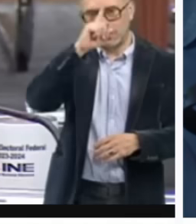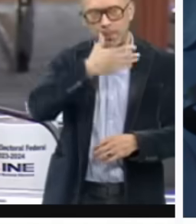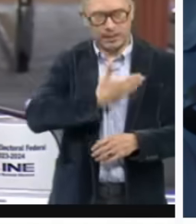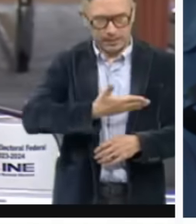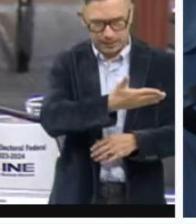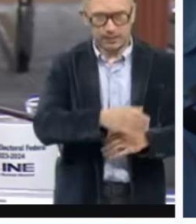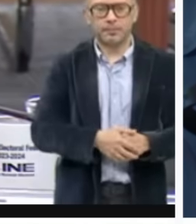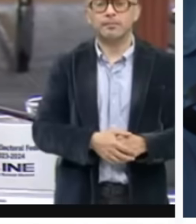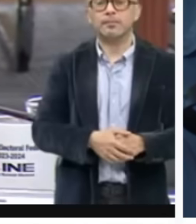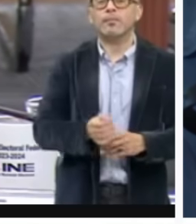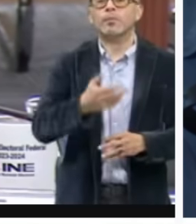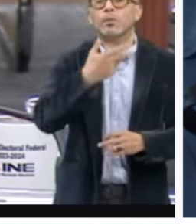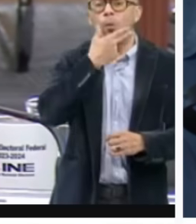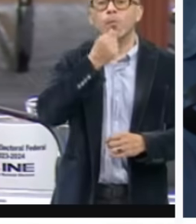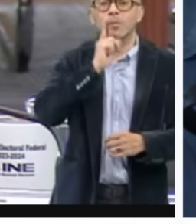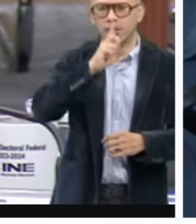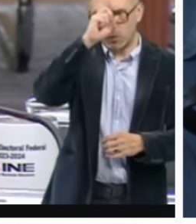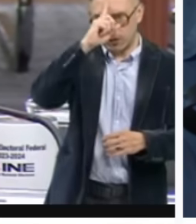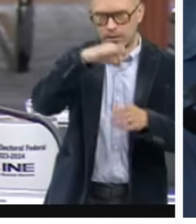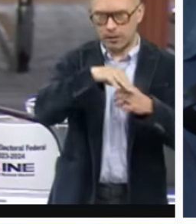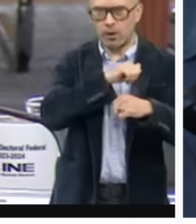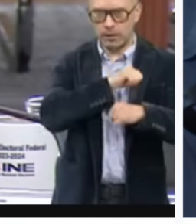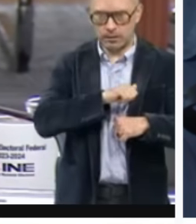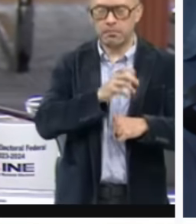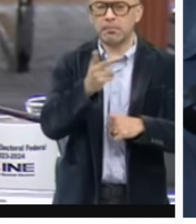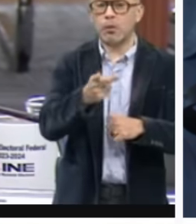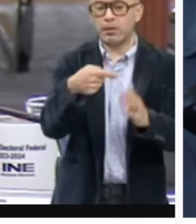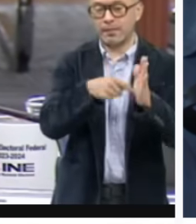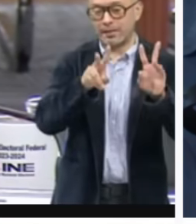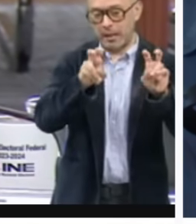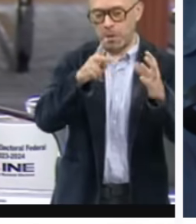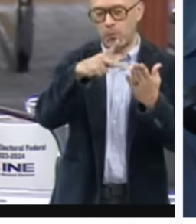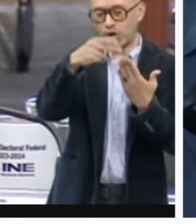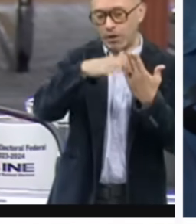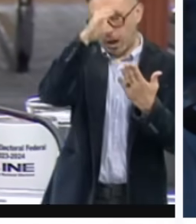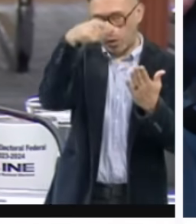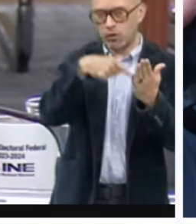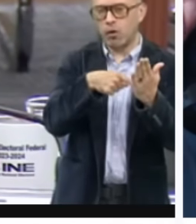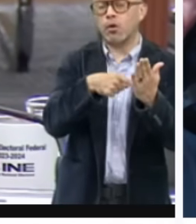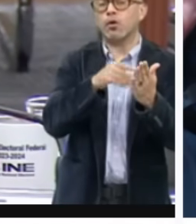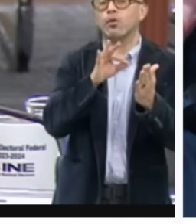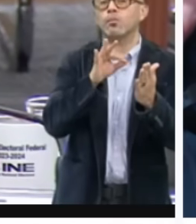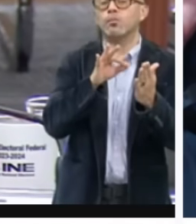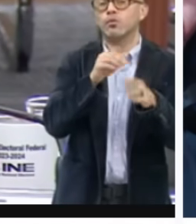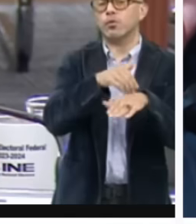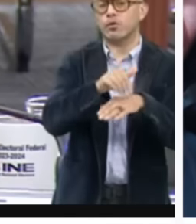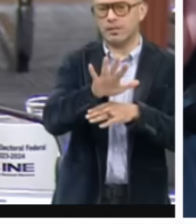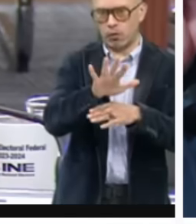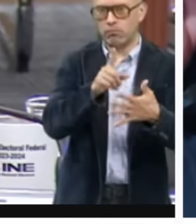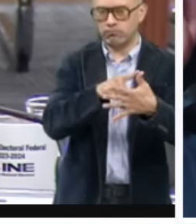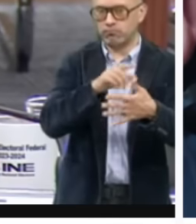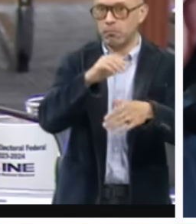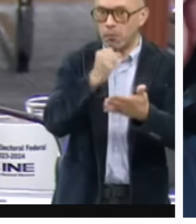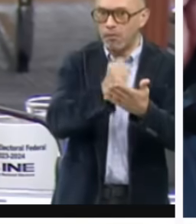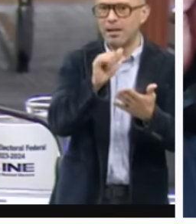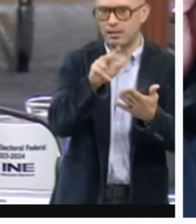y señores consejeros electorales, se consulta si se aprueba el proyecto de acuerdo identificado como punto 5 con las observaciones previamente recibidas de la